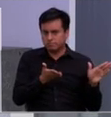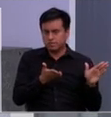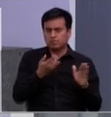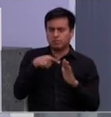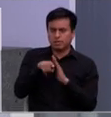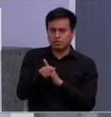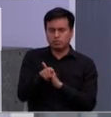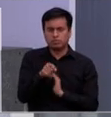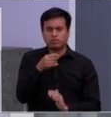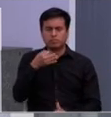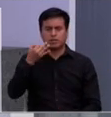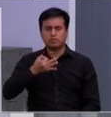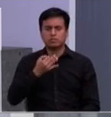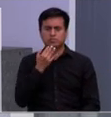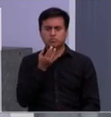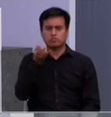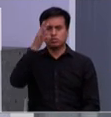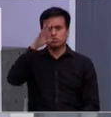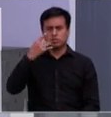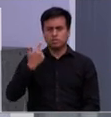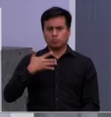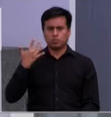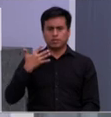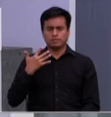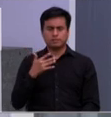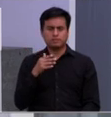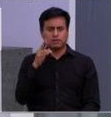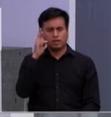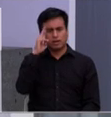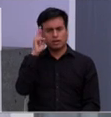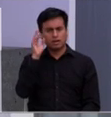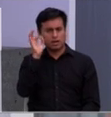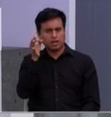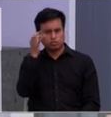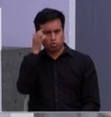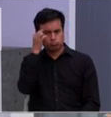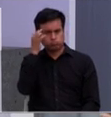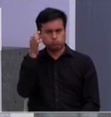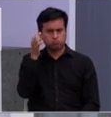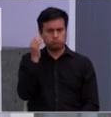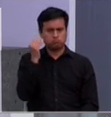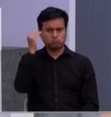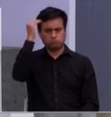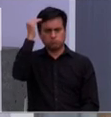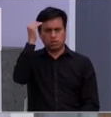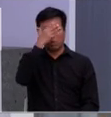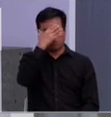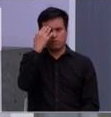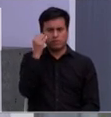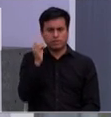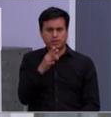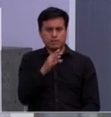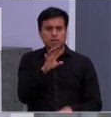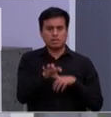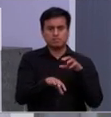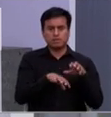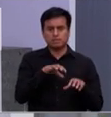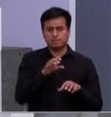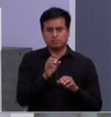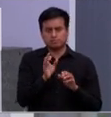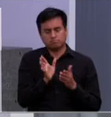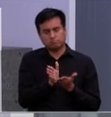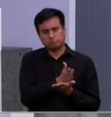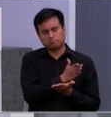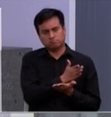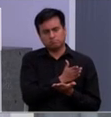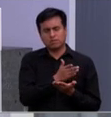lejos, afirmando tan solo la importancia de la razón y dejando en el olvido la animalitas,